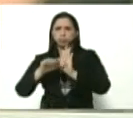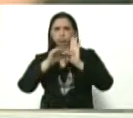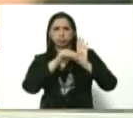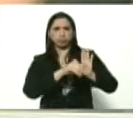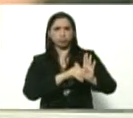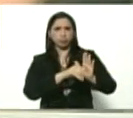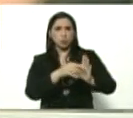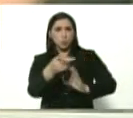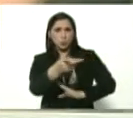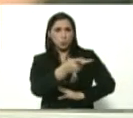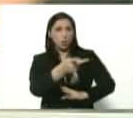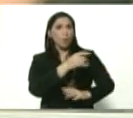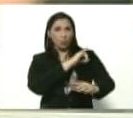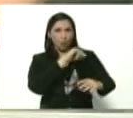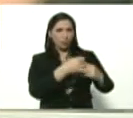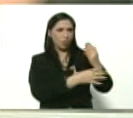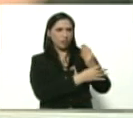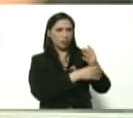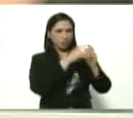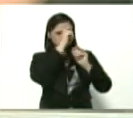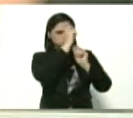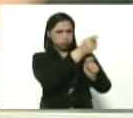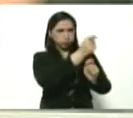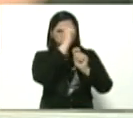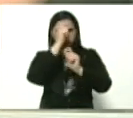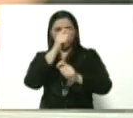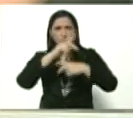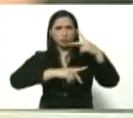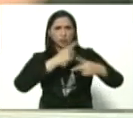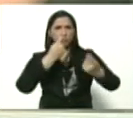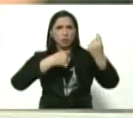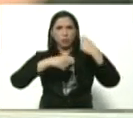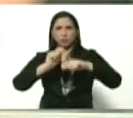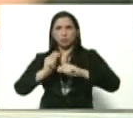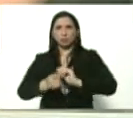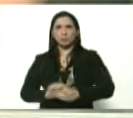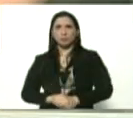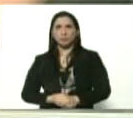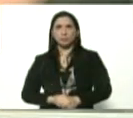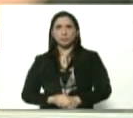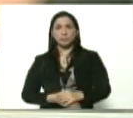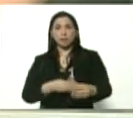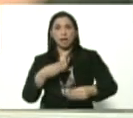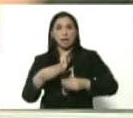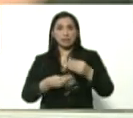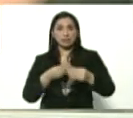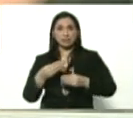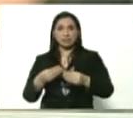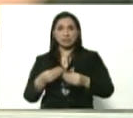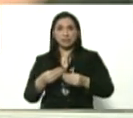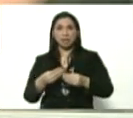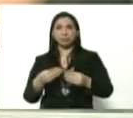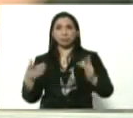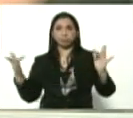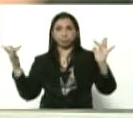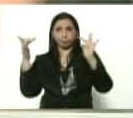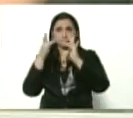Delegan ellos dos proceso de negociación que llevaban paralelo con